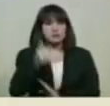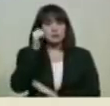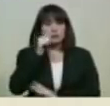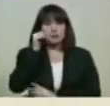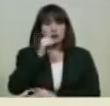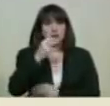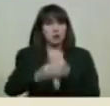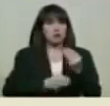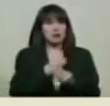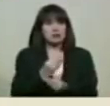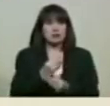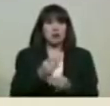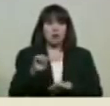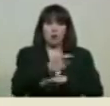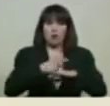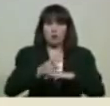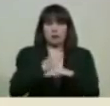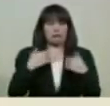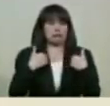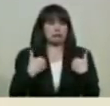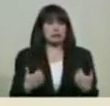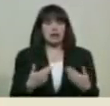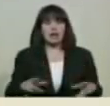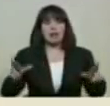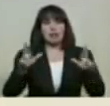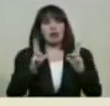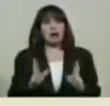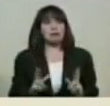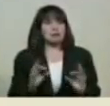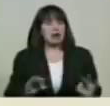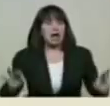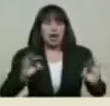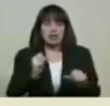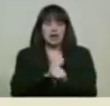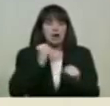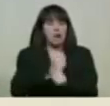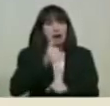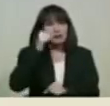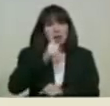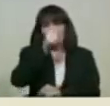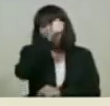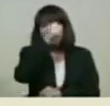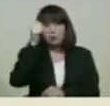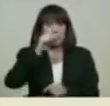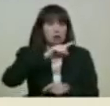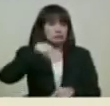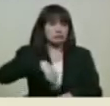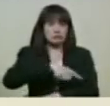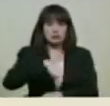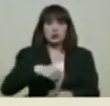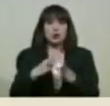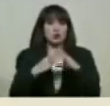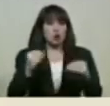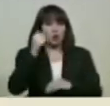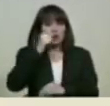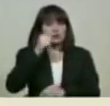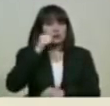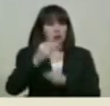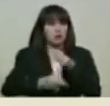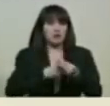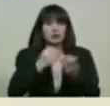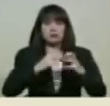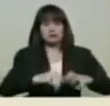Este es un gobierno que no descansa, este es un gobierno que trabaja los fines de semana. El día sábado se creó un